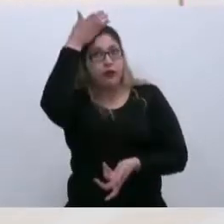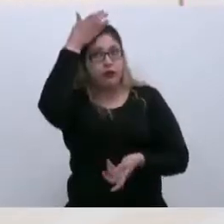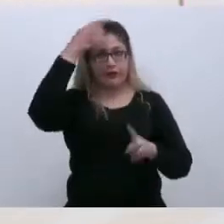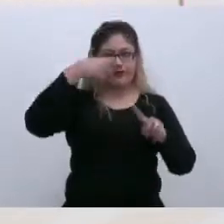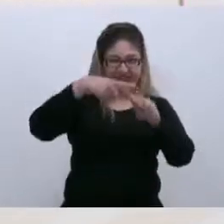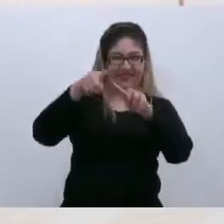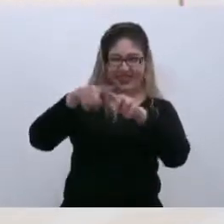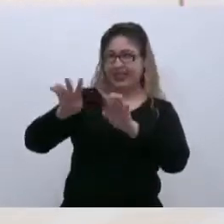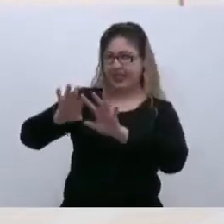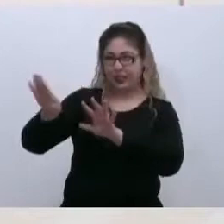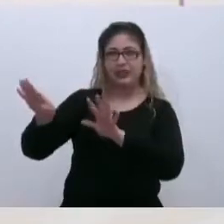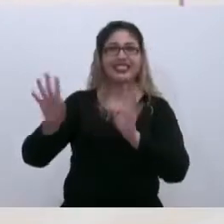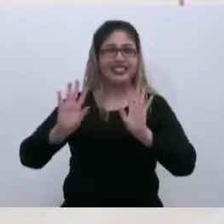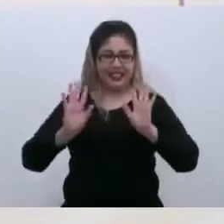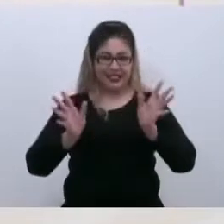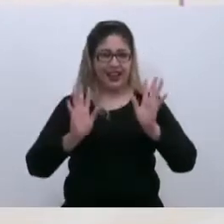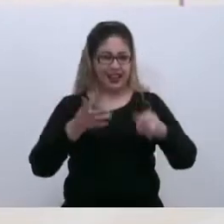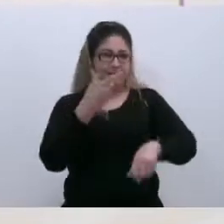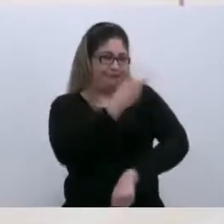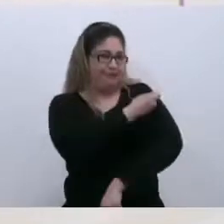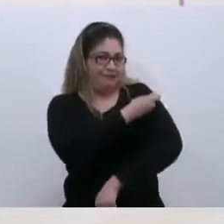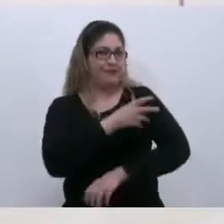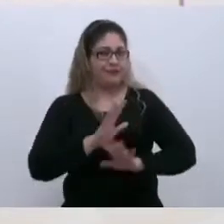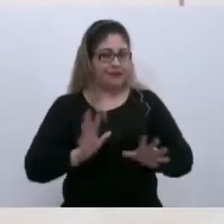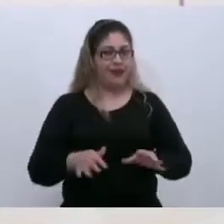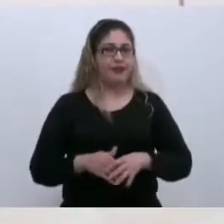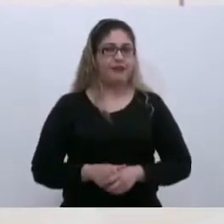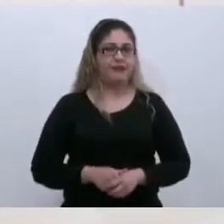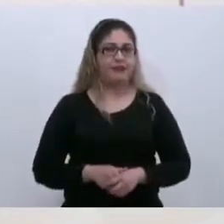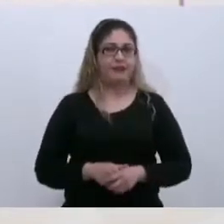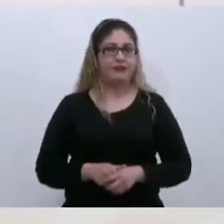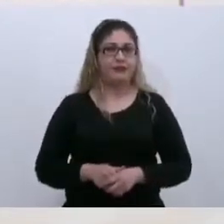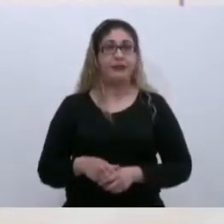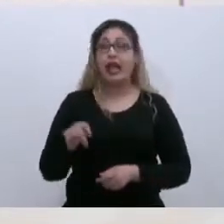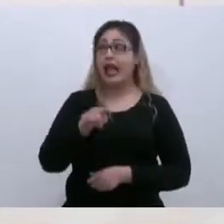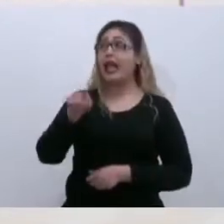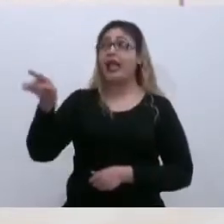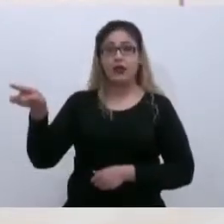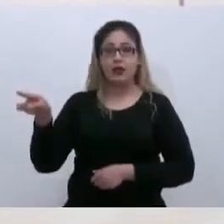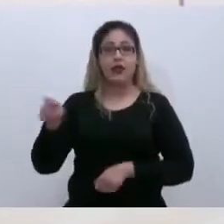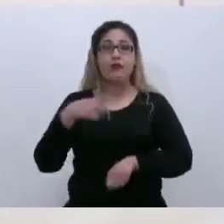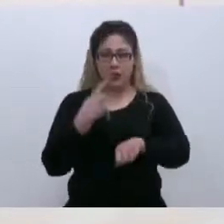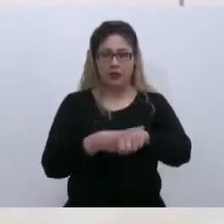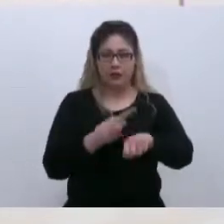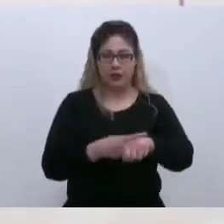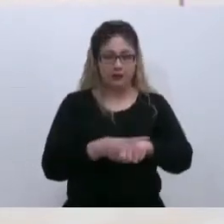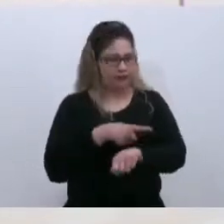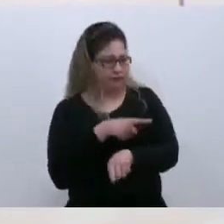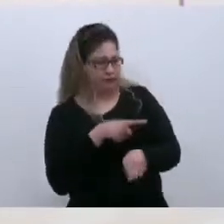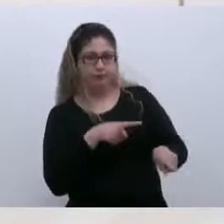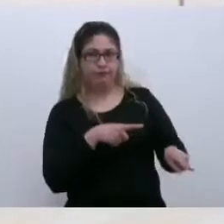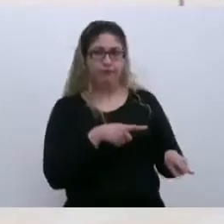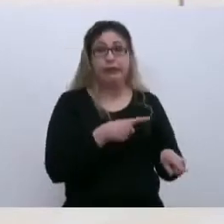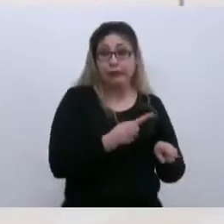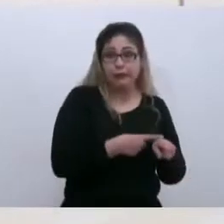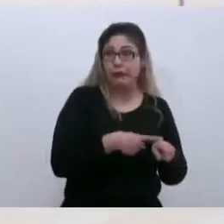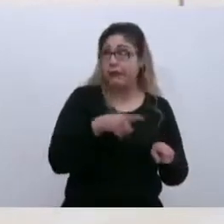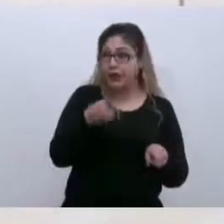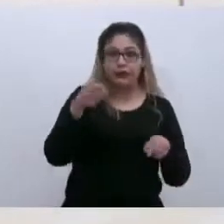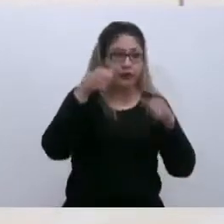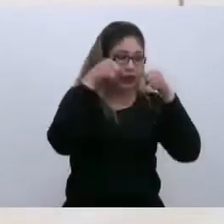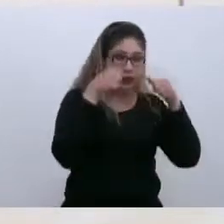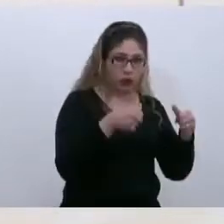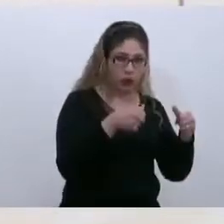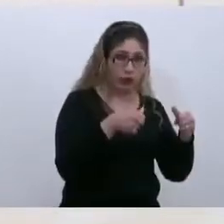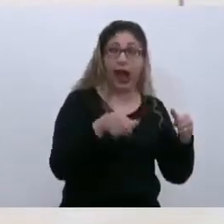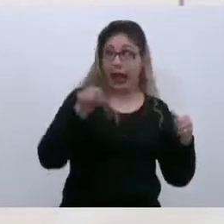salud, encargados de atender a enfermos de COVID, adultos mayores después, que es lo